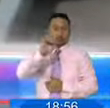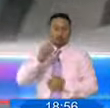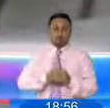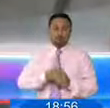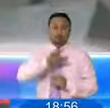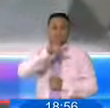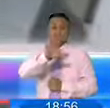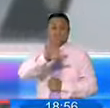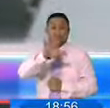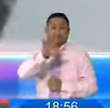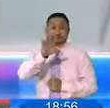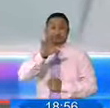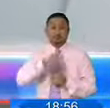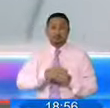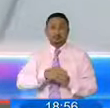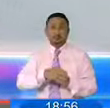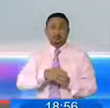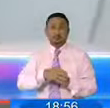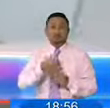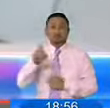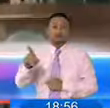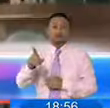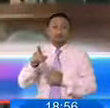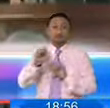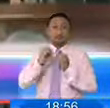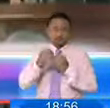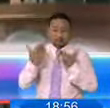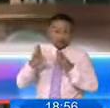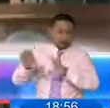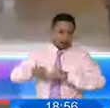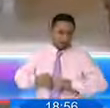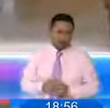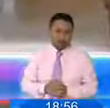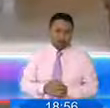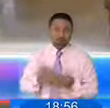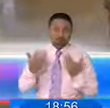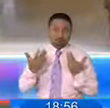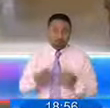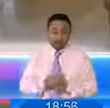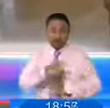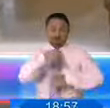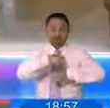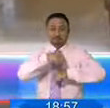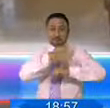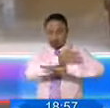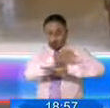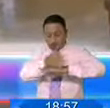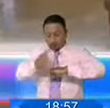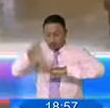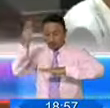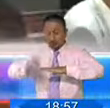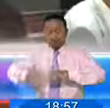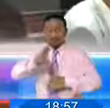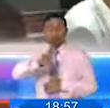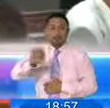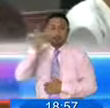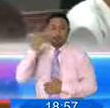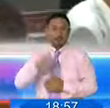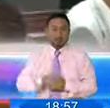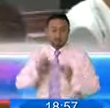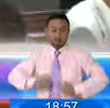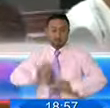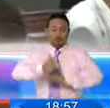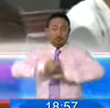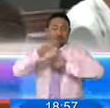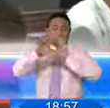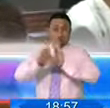5 de ese mismo mes. Ese organismo abocó conocimiento, por lo que ya habrían transcurrido más de los 20 días de plazo para que la Corte dé